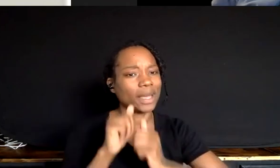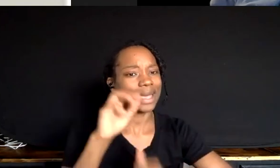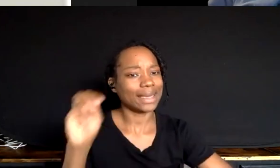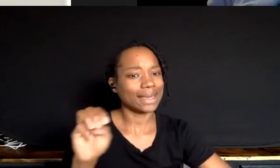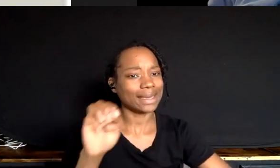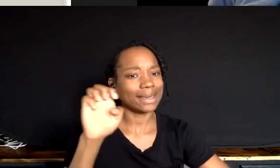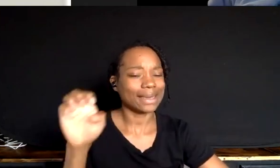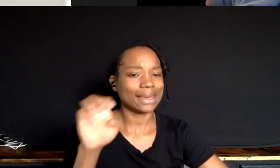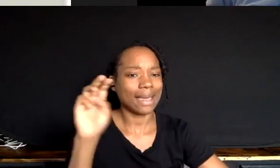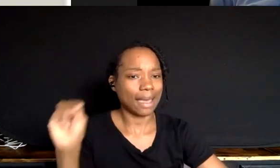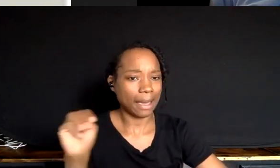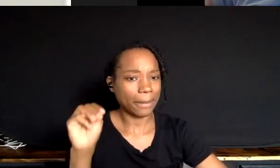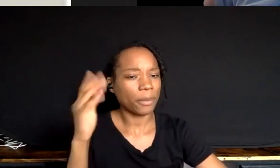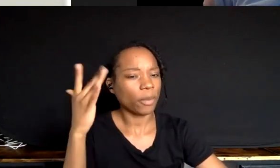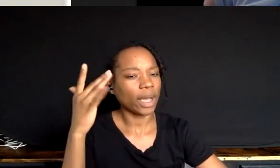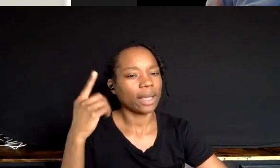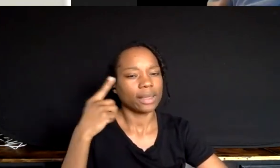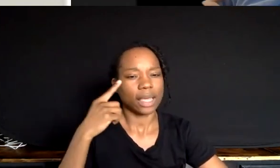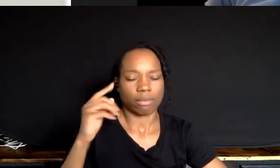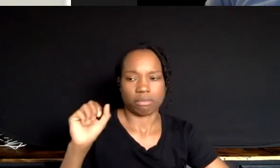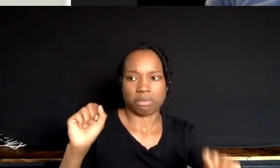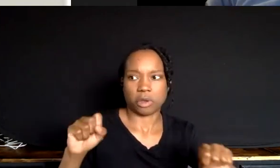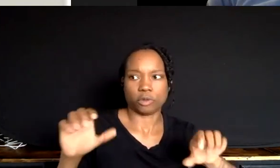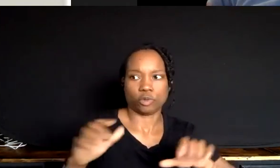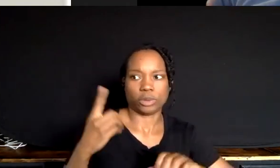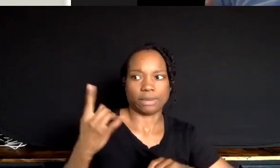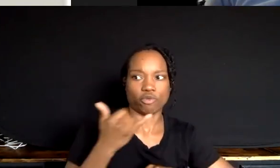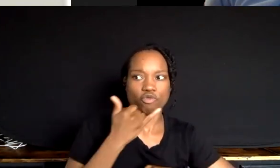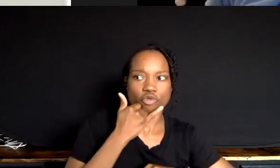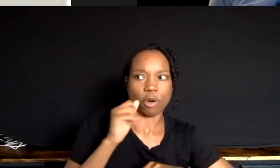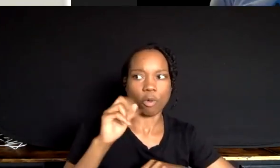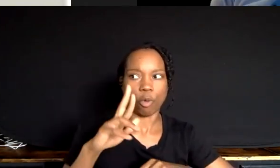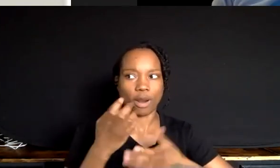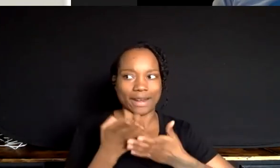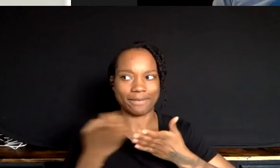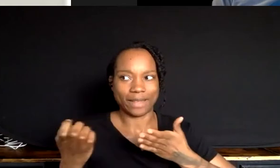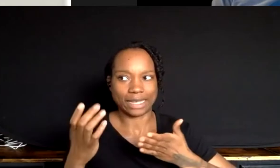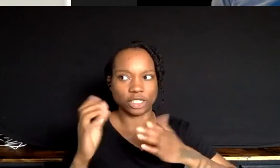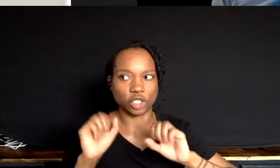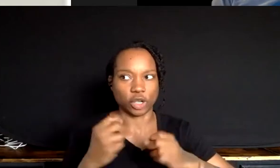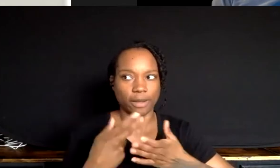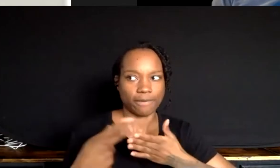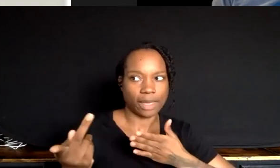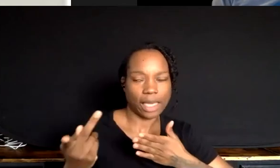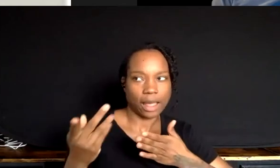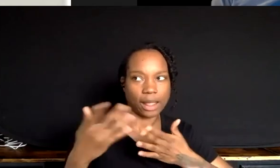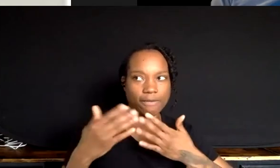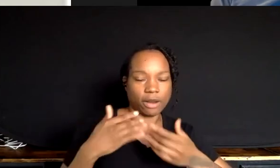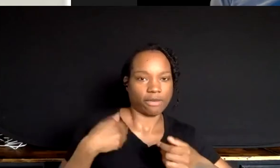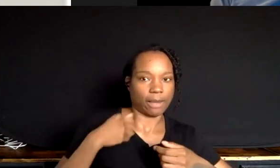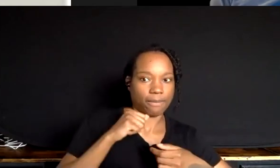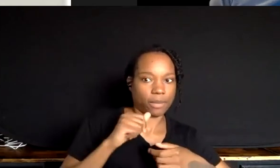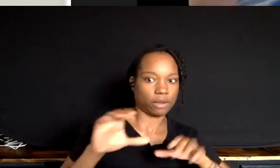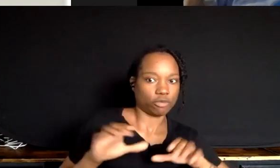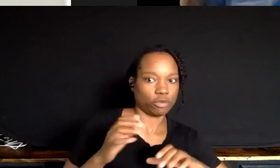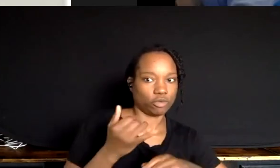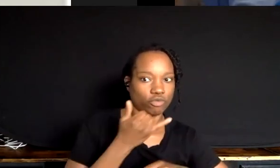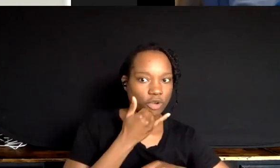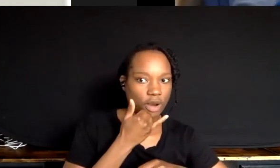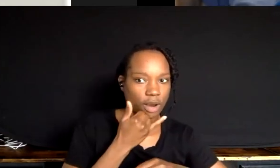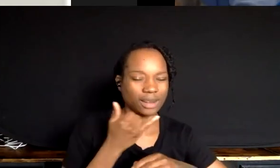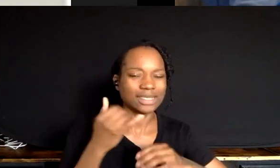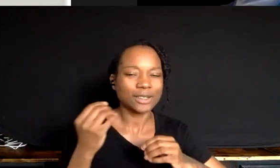la de la realidad de una vigilación electrónica, que te sientes que vas a hacer algo mal, o el aparato hace algo